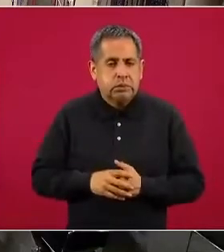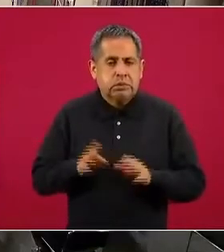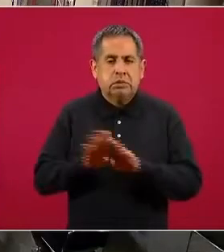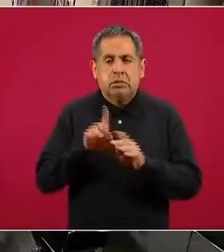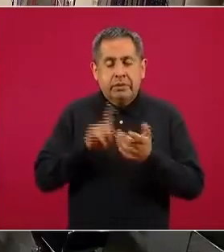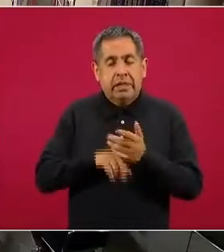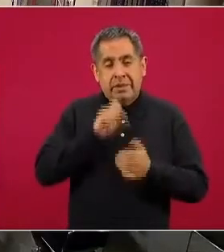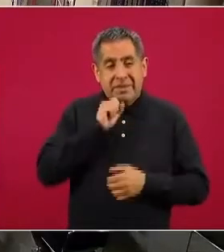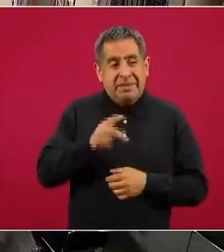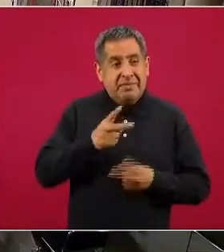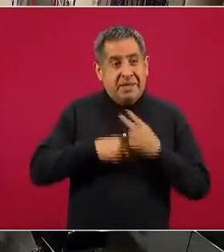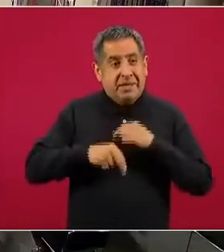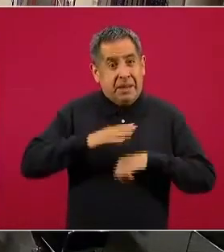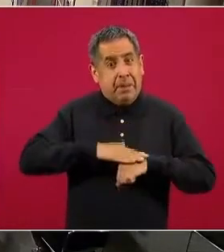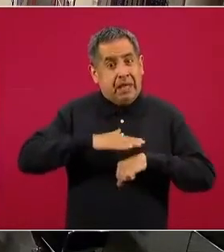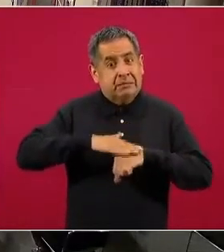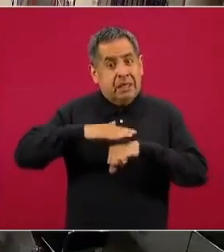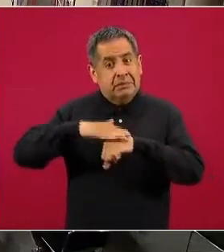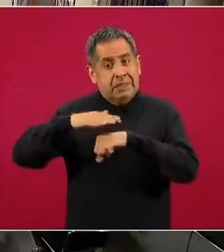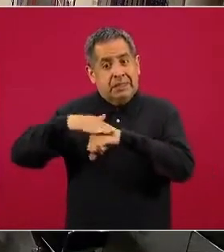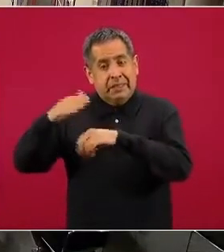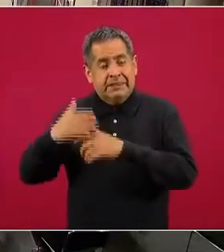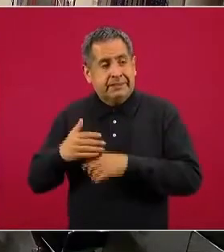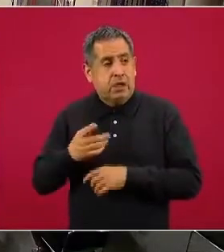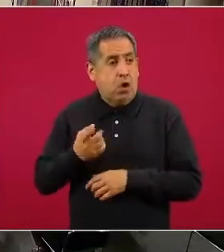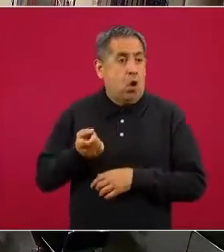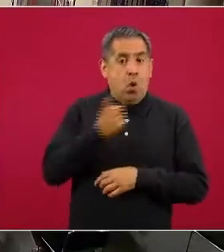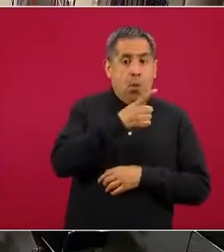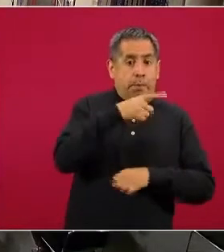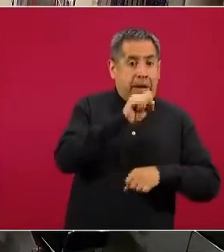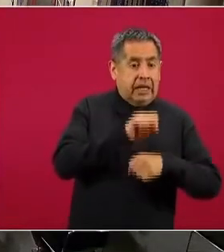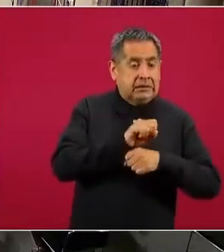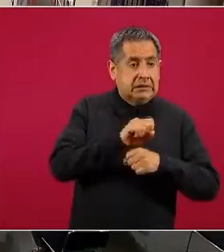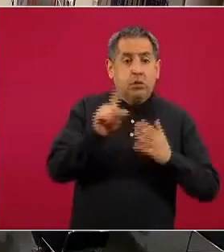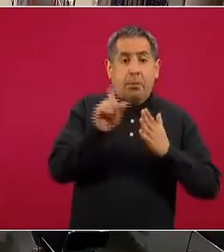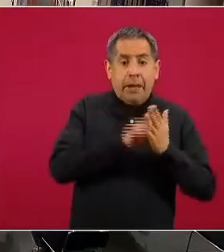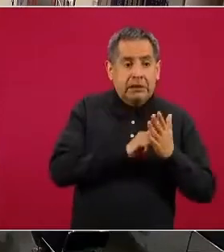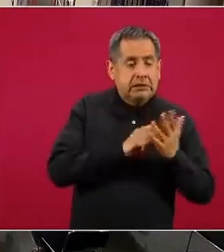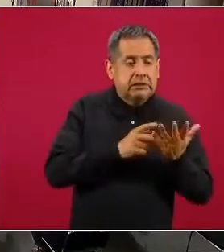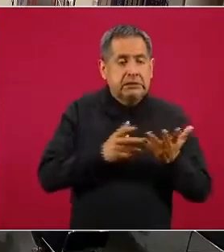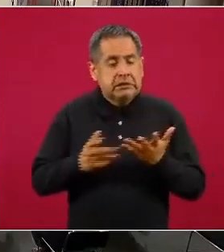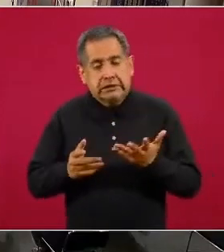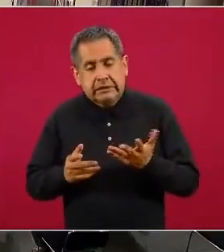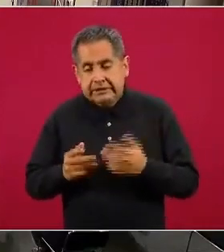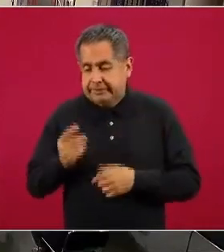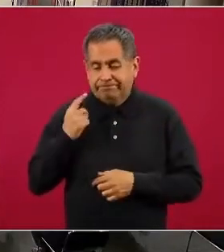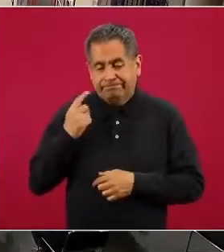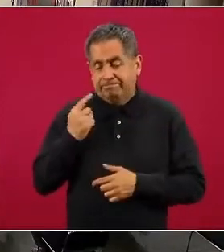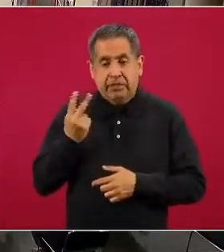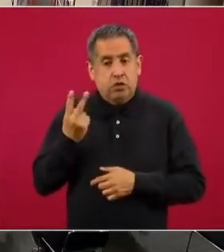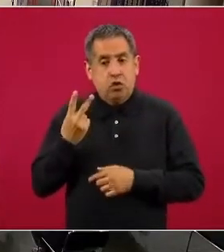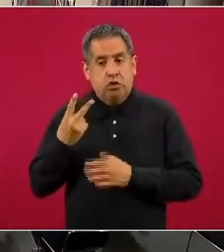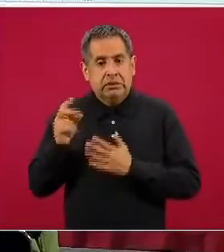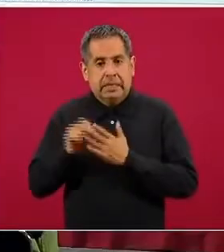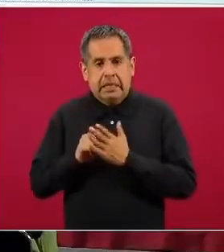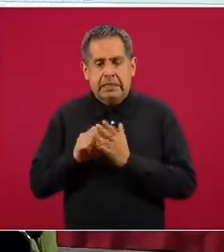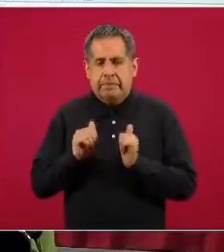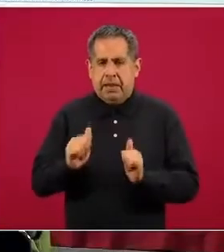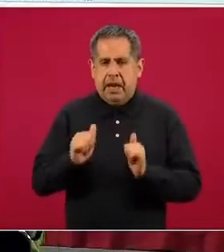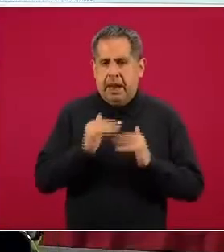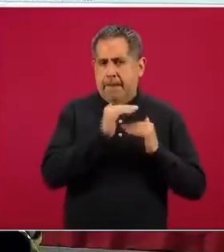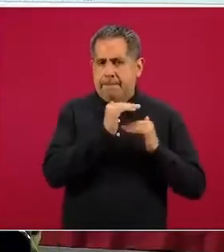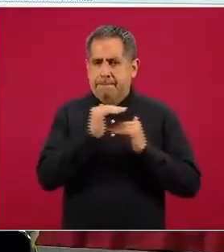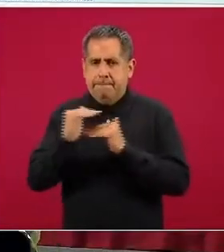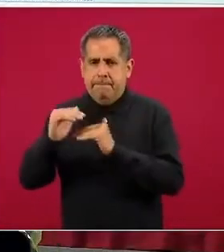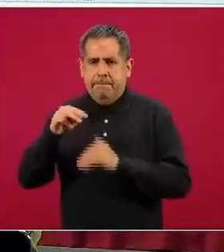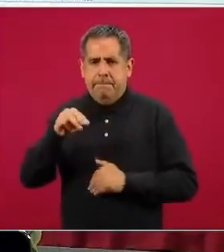tendencia ascendente que teníamos en el último mes y medio, pues prácticamente para las últimas 2 semanas se ha estabilizado.